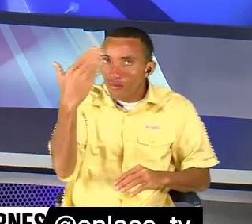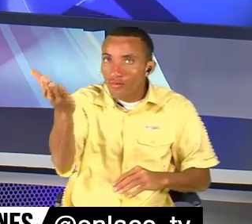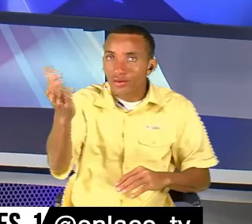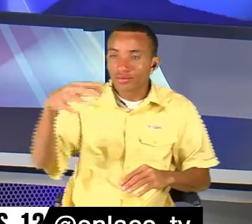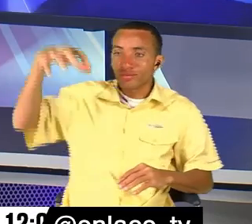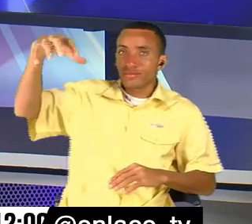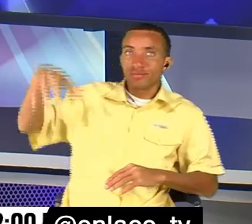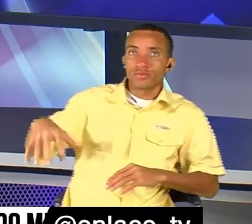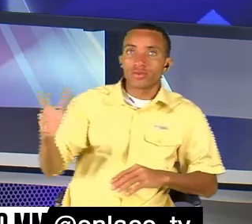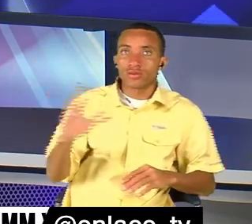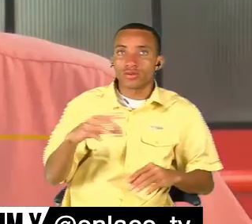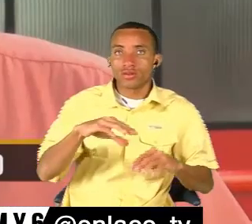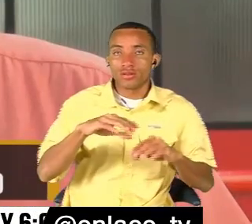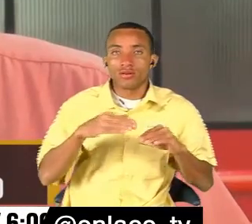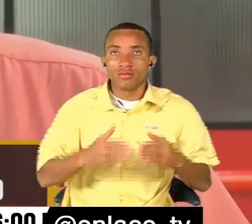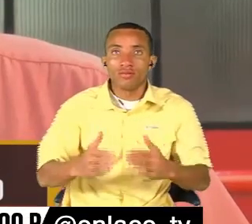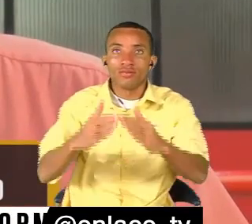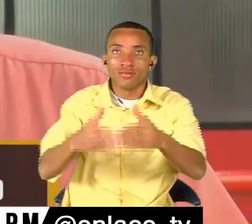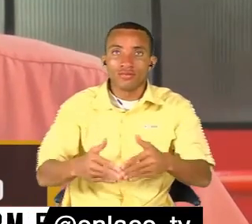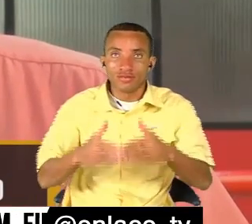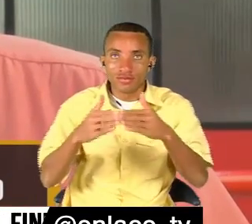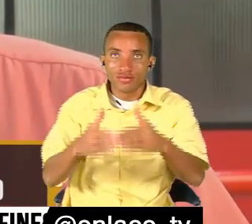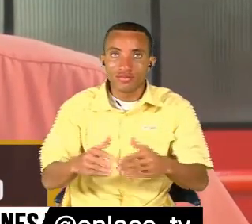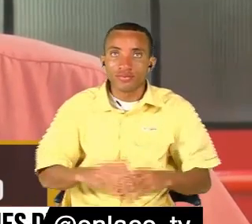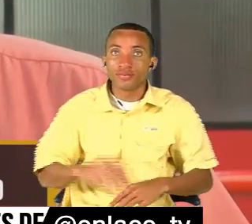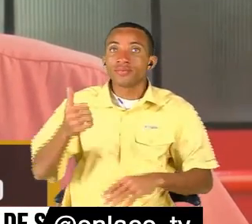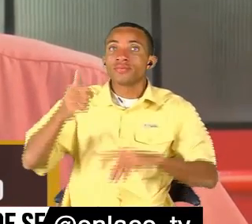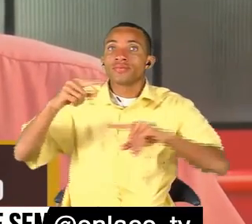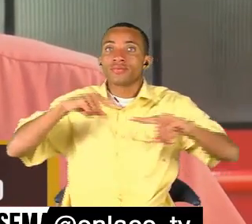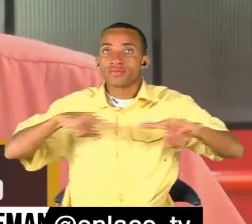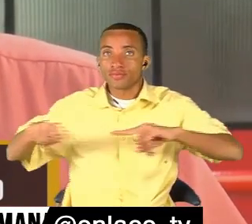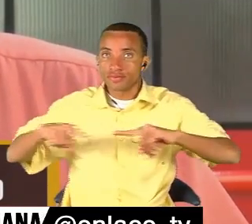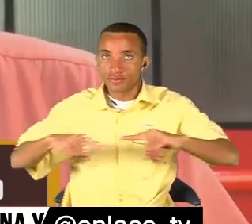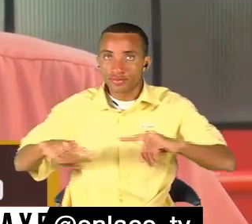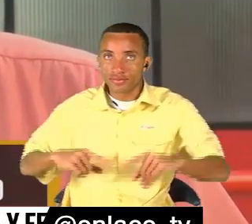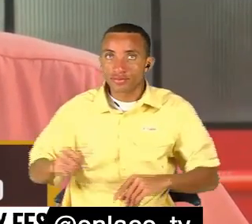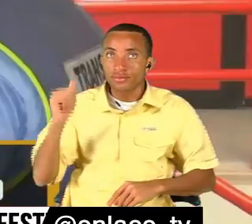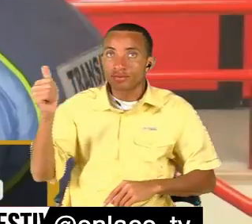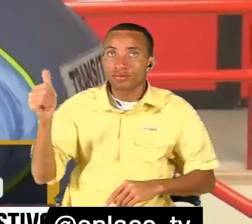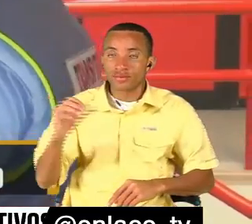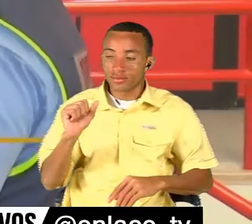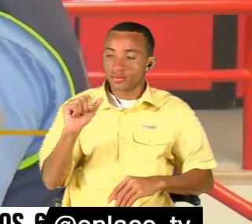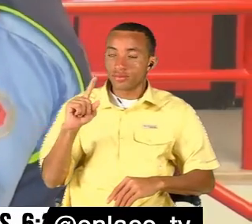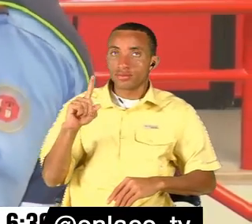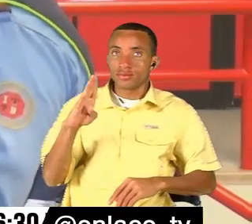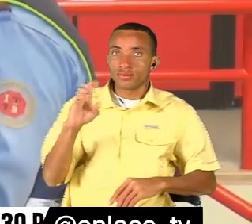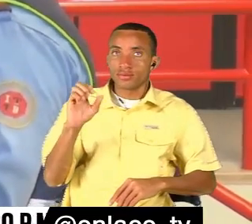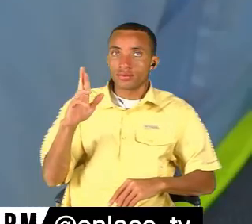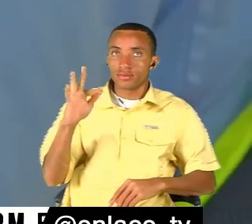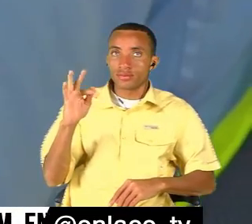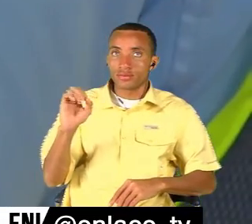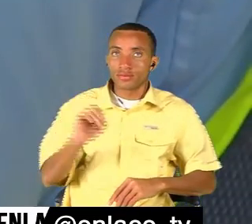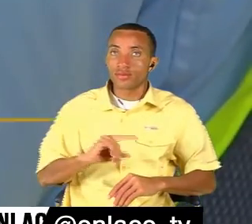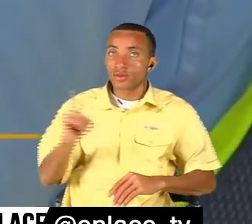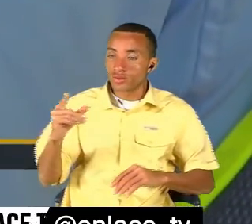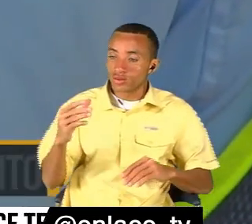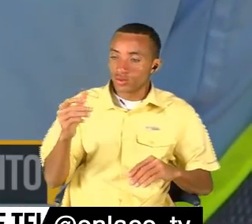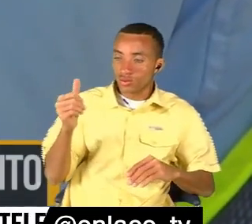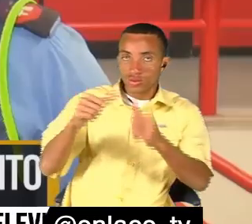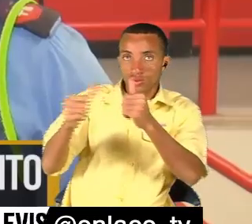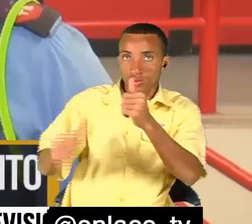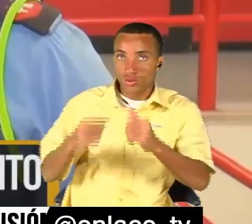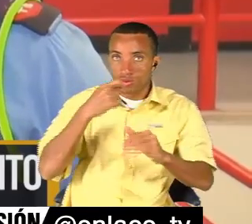muelle. El propio director de la Inspección de Tránsito y Transporte de Barranca Bermeja, Alberto Cotes Acosta, narró la forma como fue agredido uno de sus